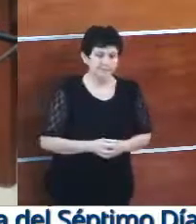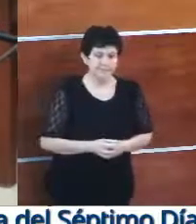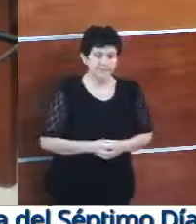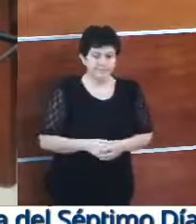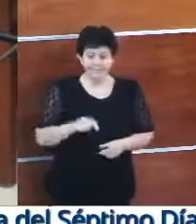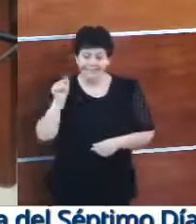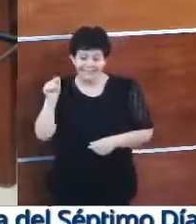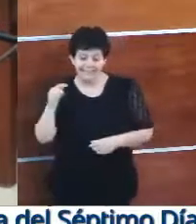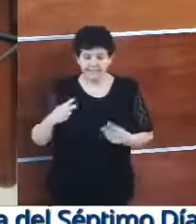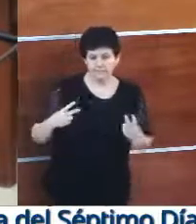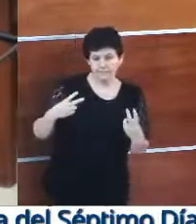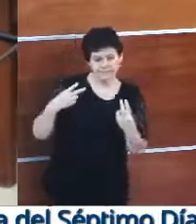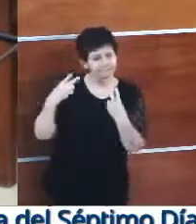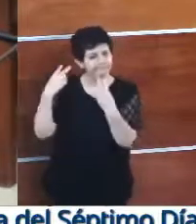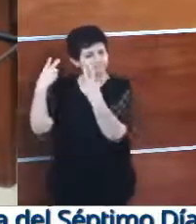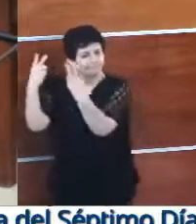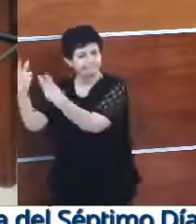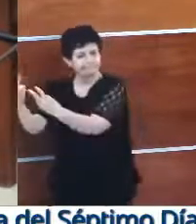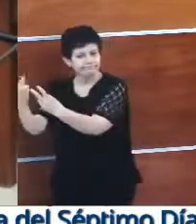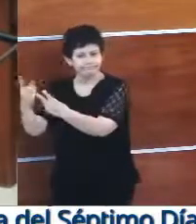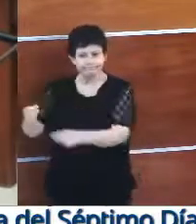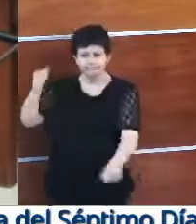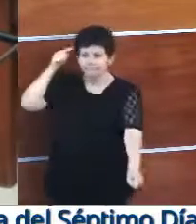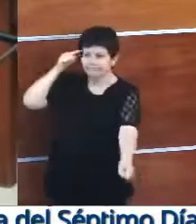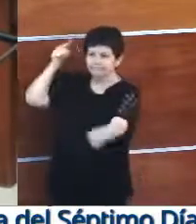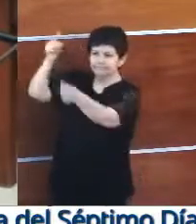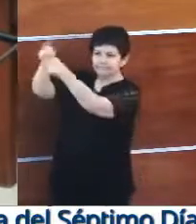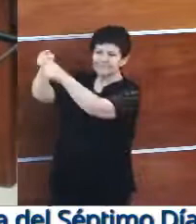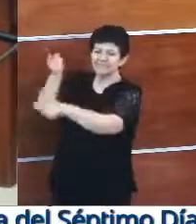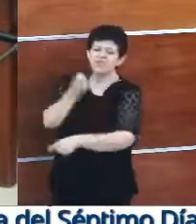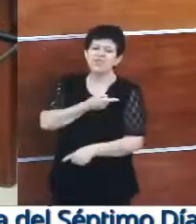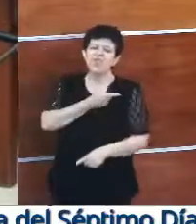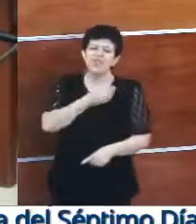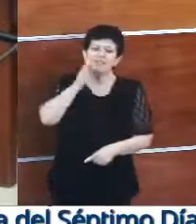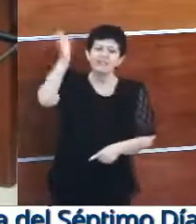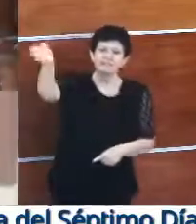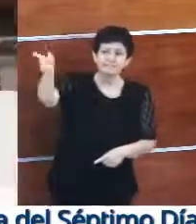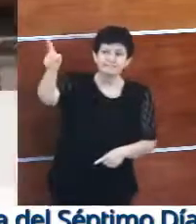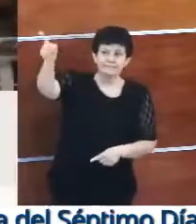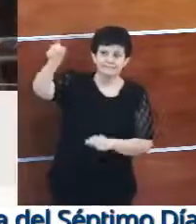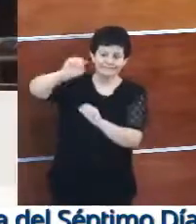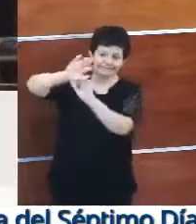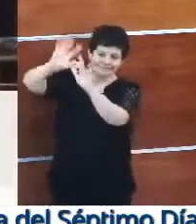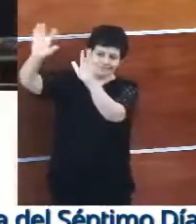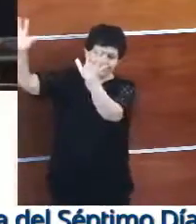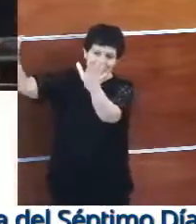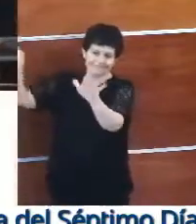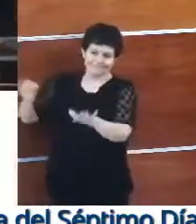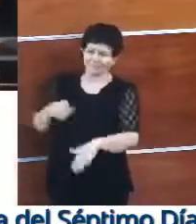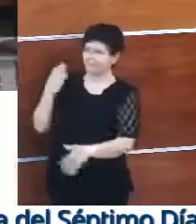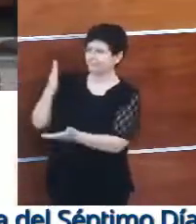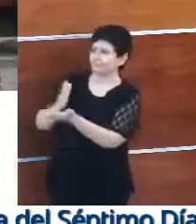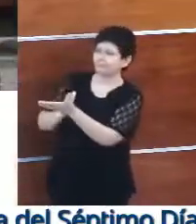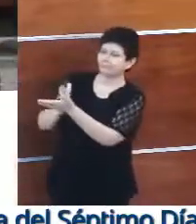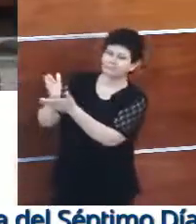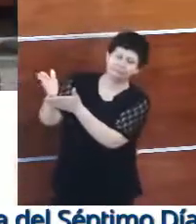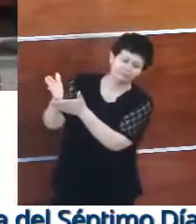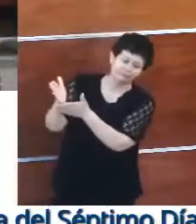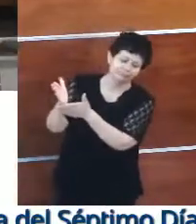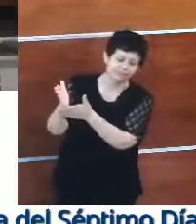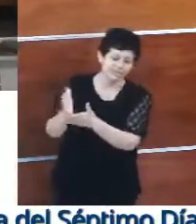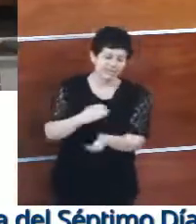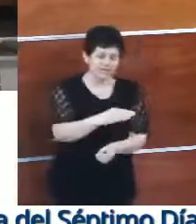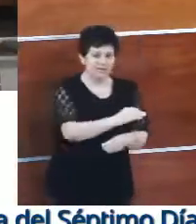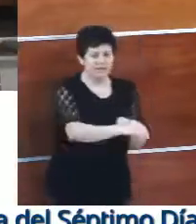Ese viaje como destino tiene la eternidad. Perdemos, nos despedimos de otros,